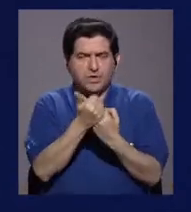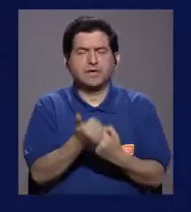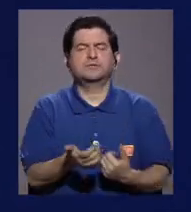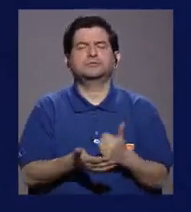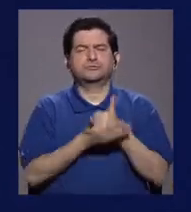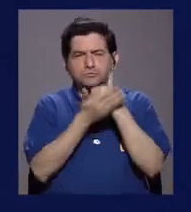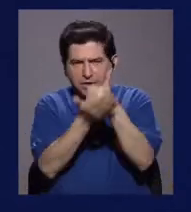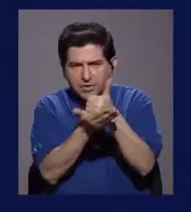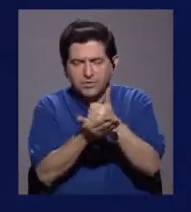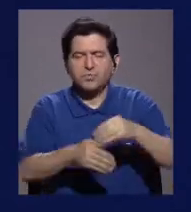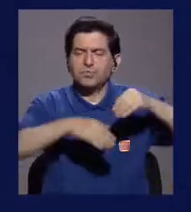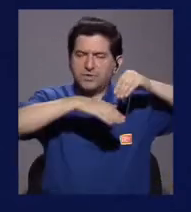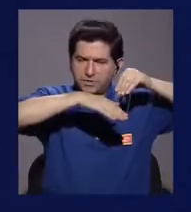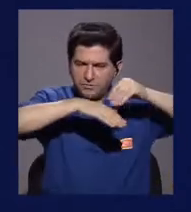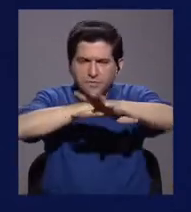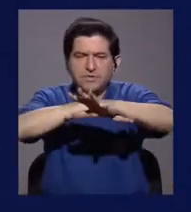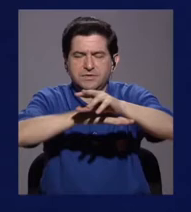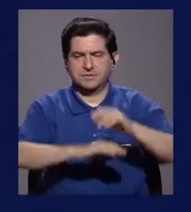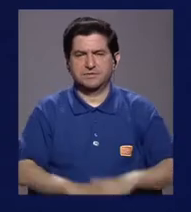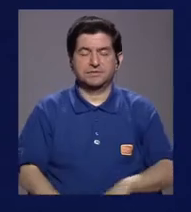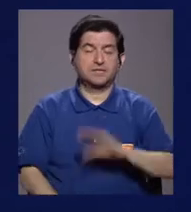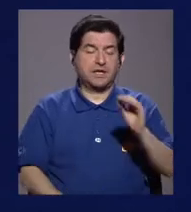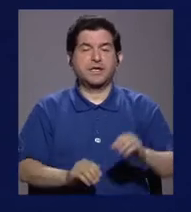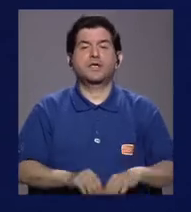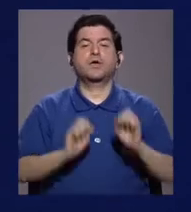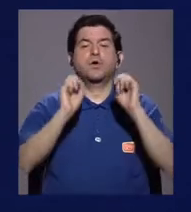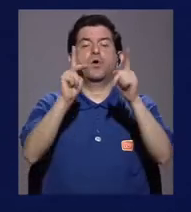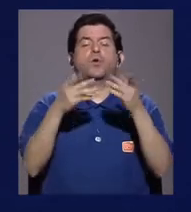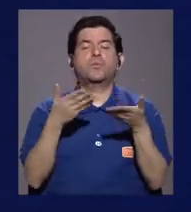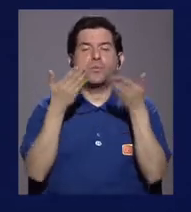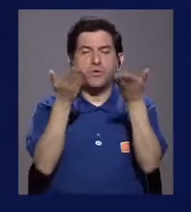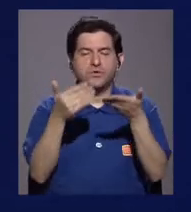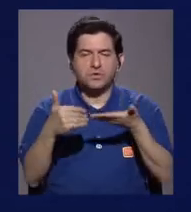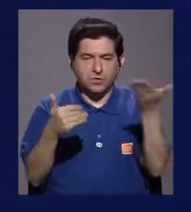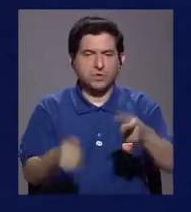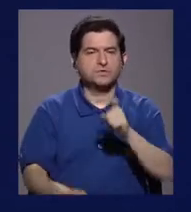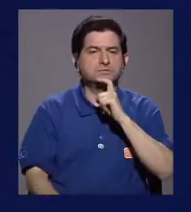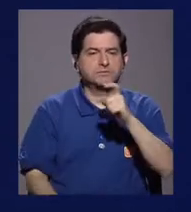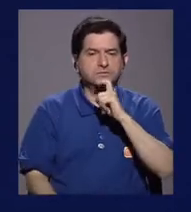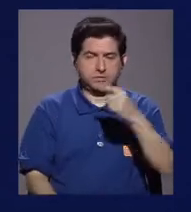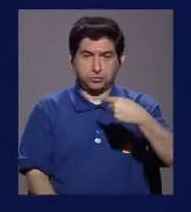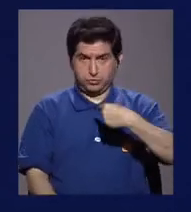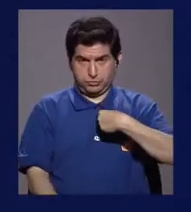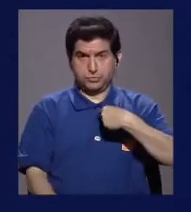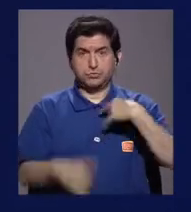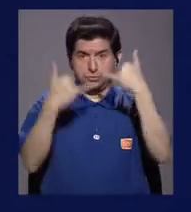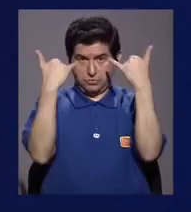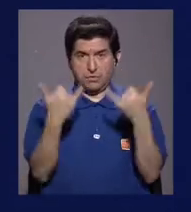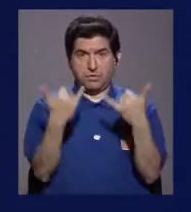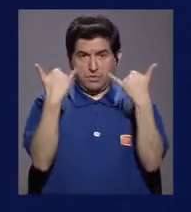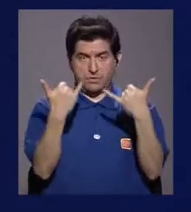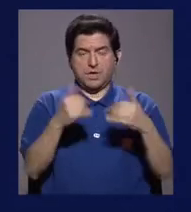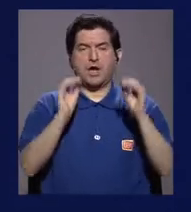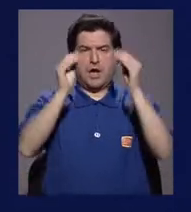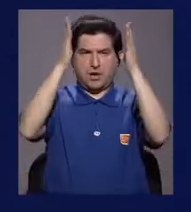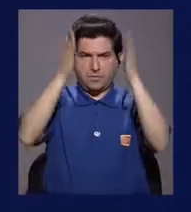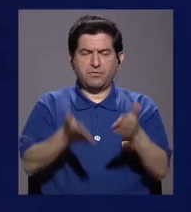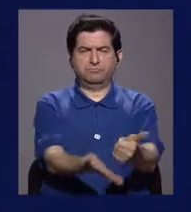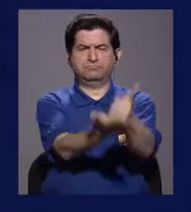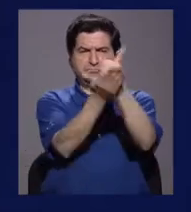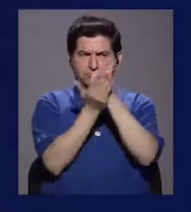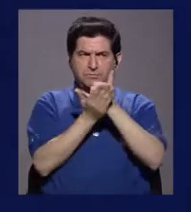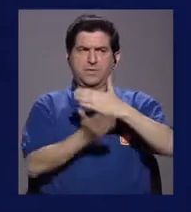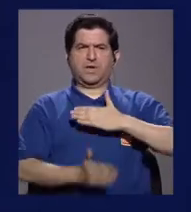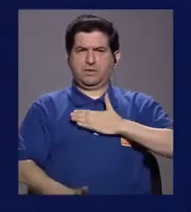gente que lo ayuda a uno que lo apoya que me inspira y que le abre la puerta cuando las clases ponen difíciles y he tenido muchos